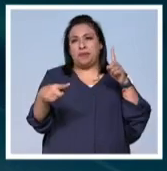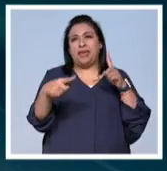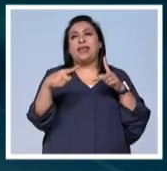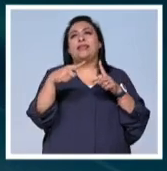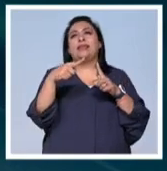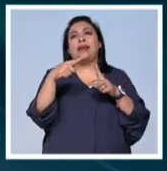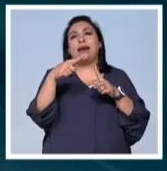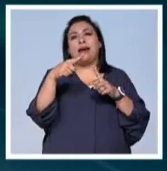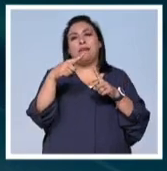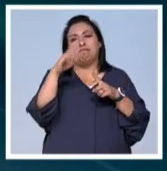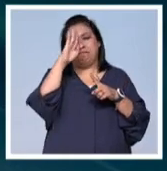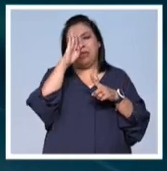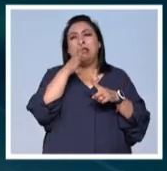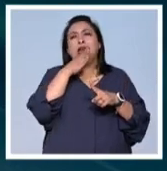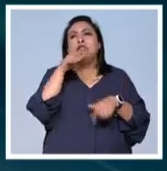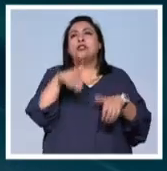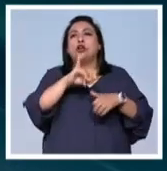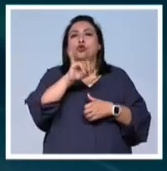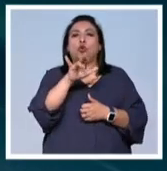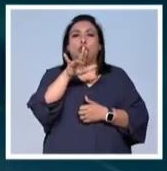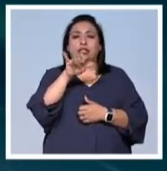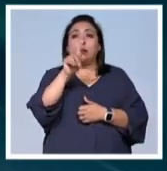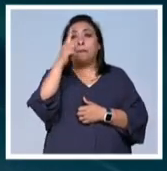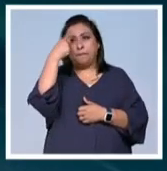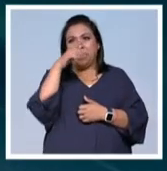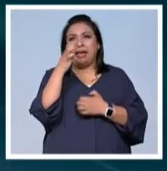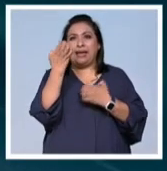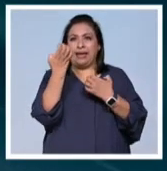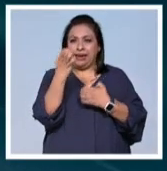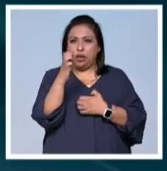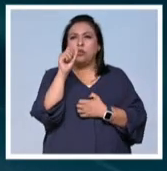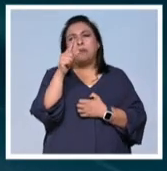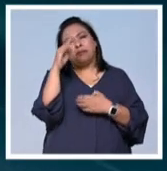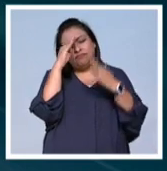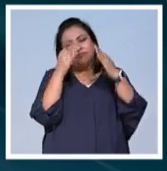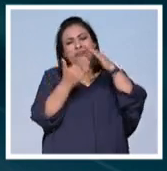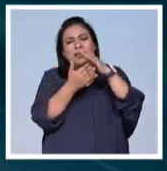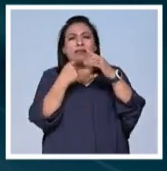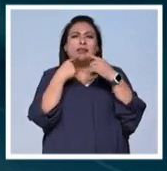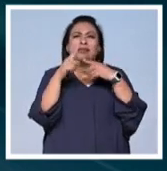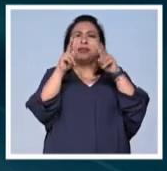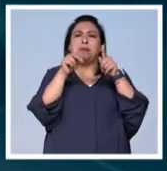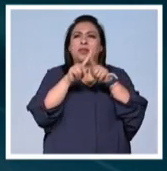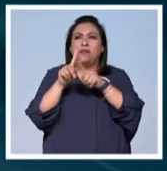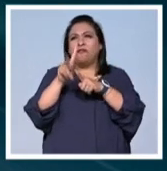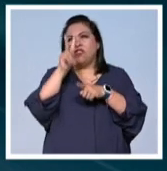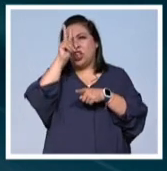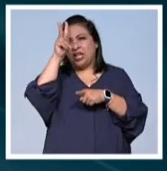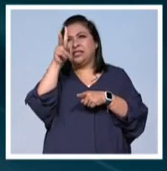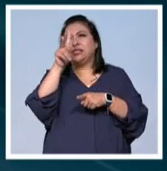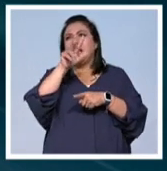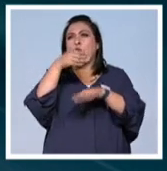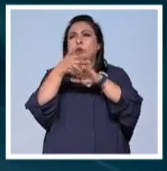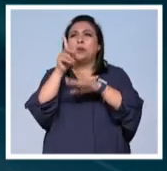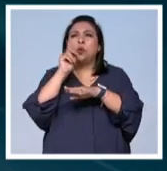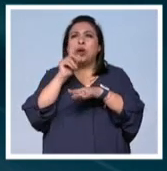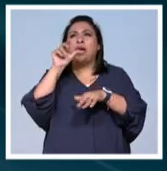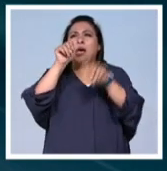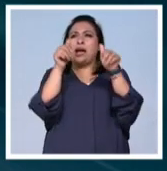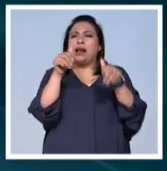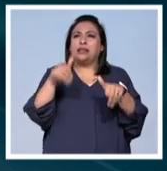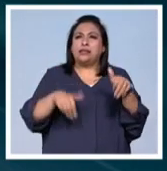teatro Julio Castillo para enero también se han preparado una serie de mesas de reflexión sobre diferentes temas como violencia de género en el arte y en el teatro